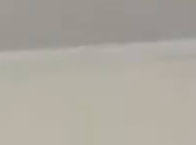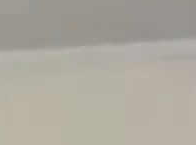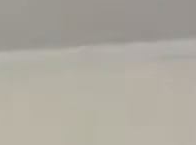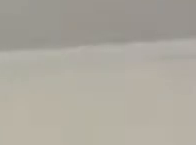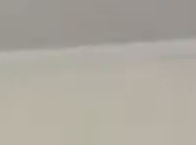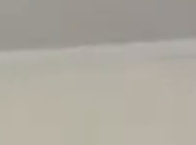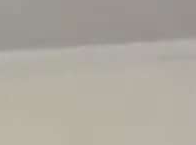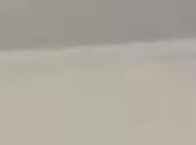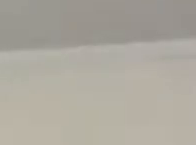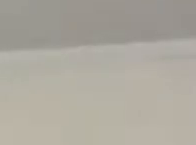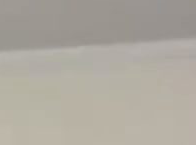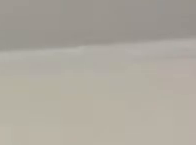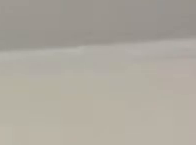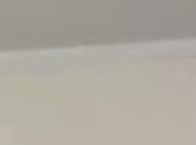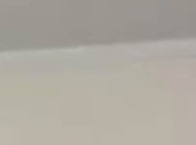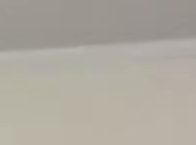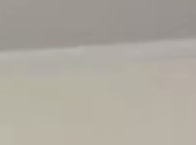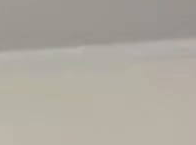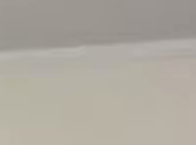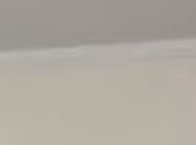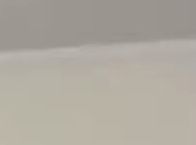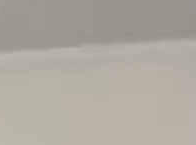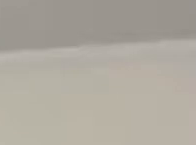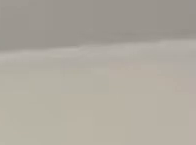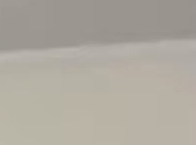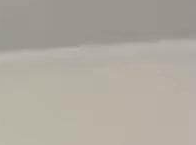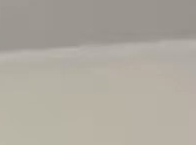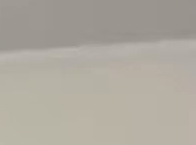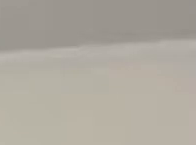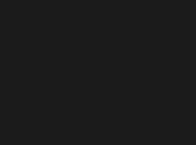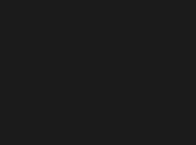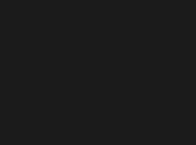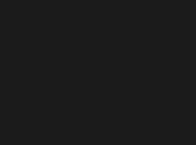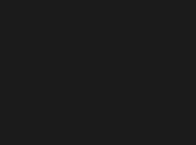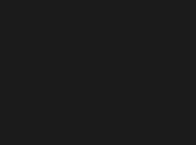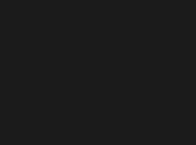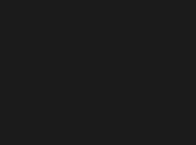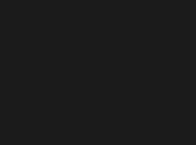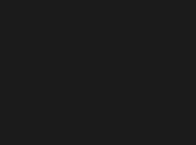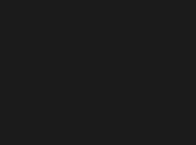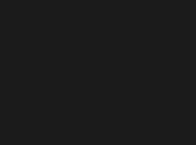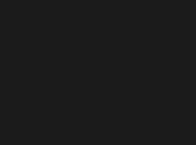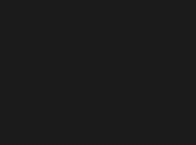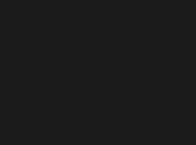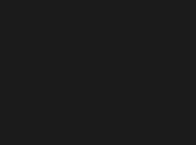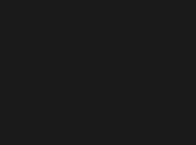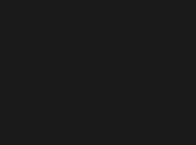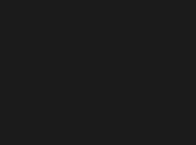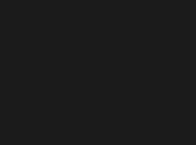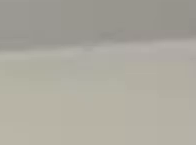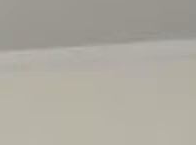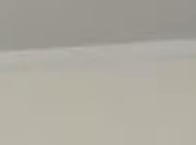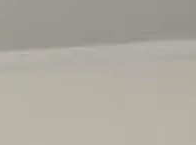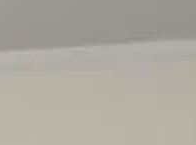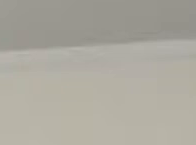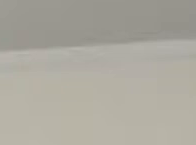artículos. Uno está grabando Carolina, ¿ya? Eso para la pregunta que planteó Paul,